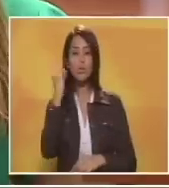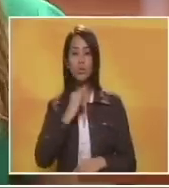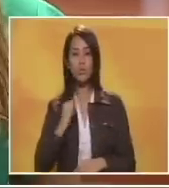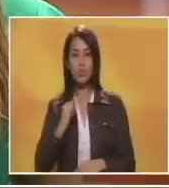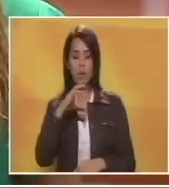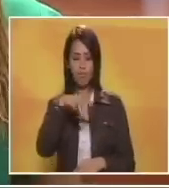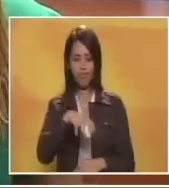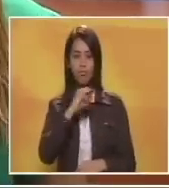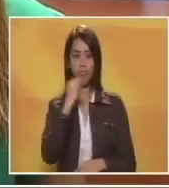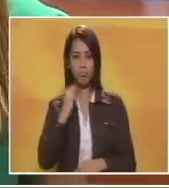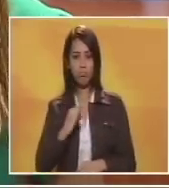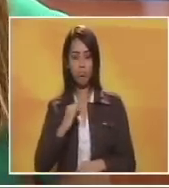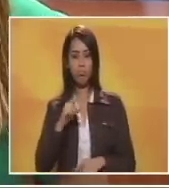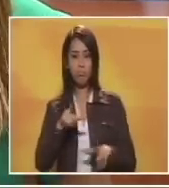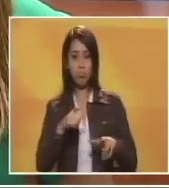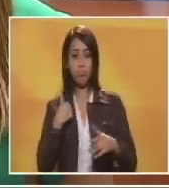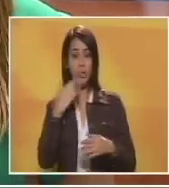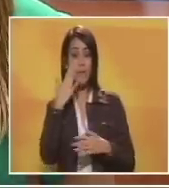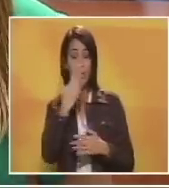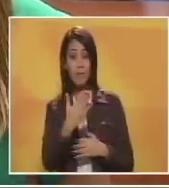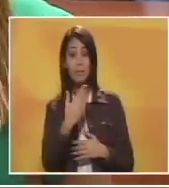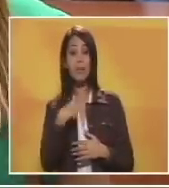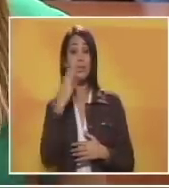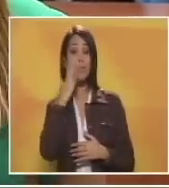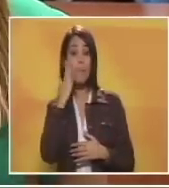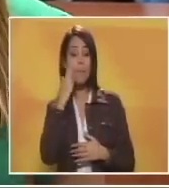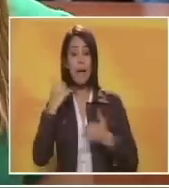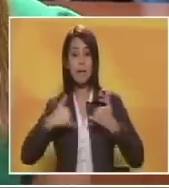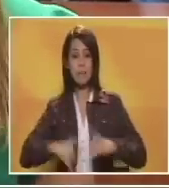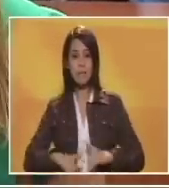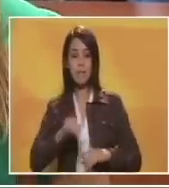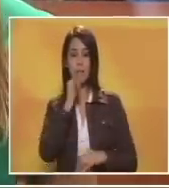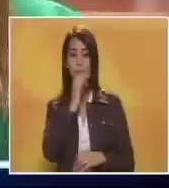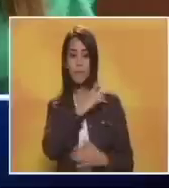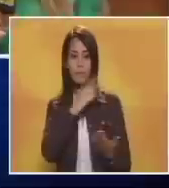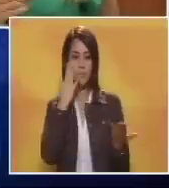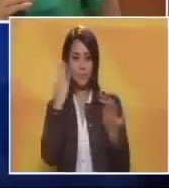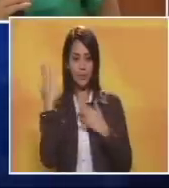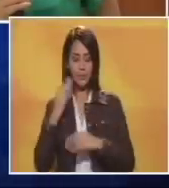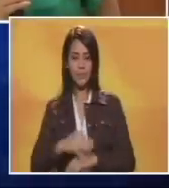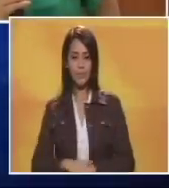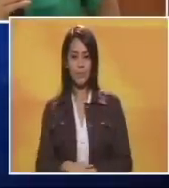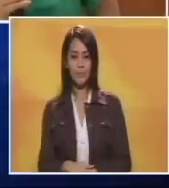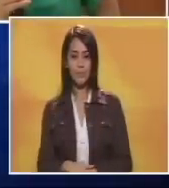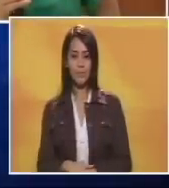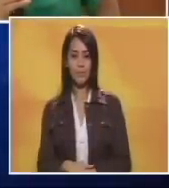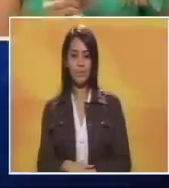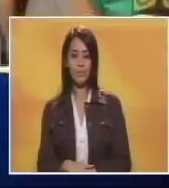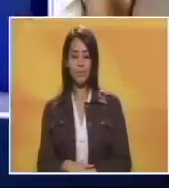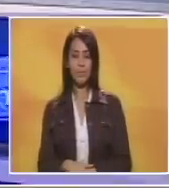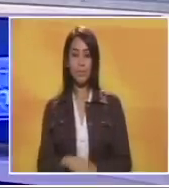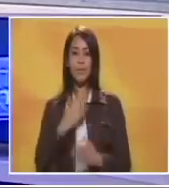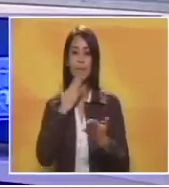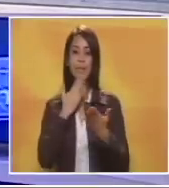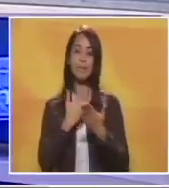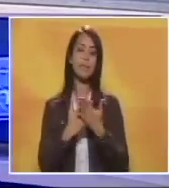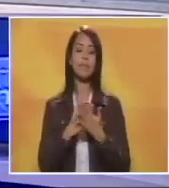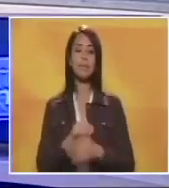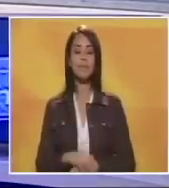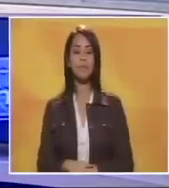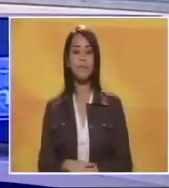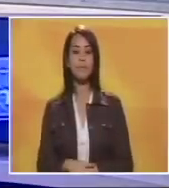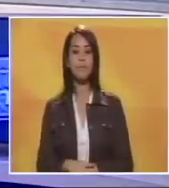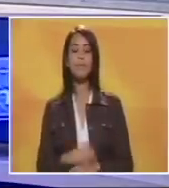Zulia, perpetrado frente a su madre e hija. Con esta información retornamos el contacto a los estudios. Gracias, Diana.